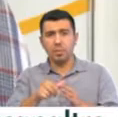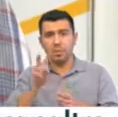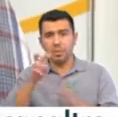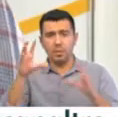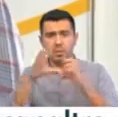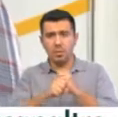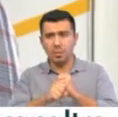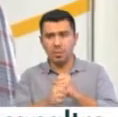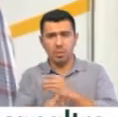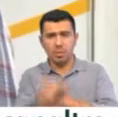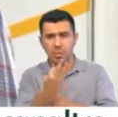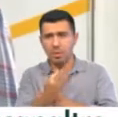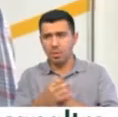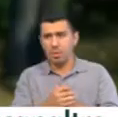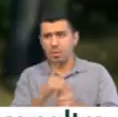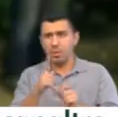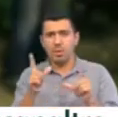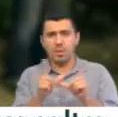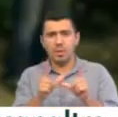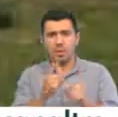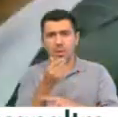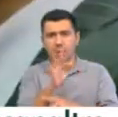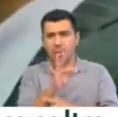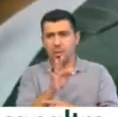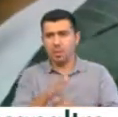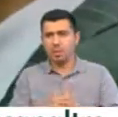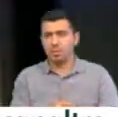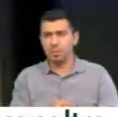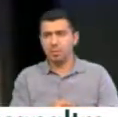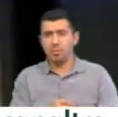noche a 3 de la mañana va a estar Canal 13. La